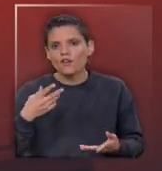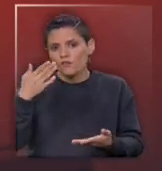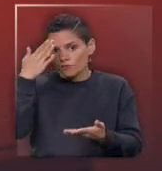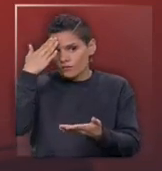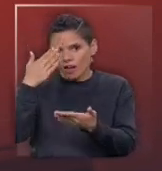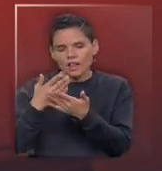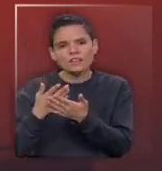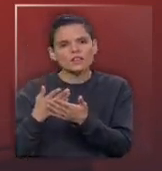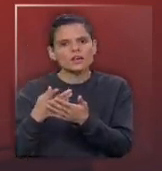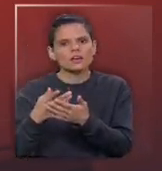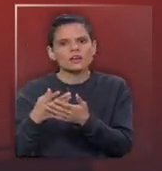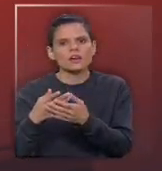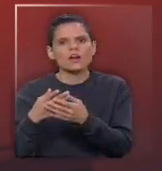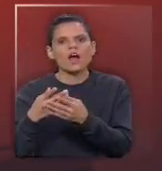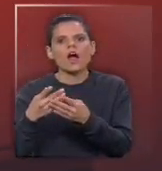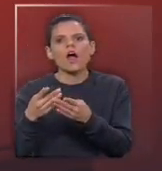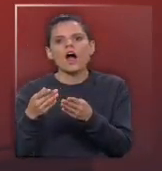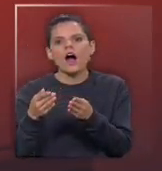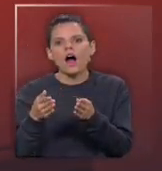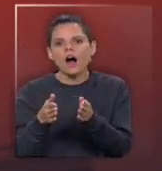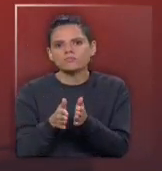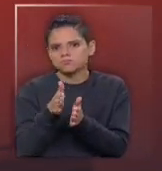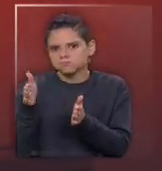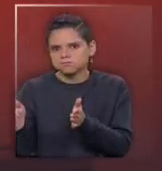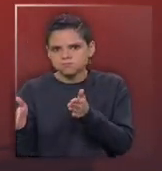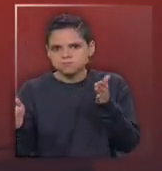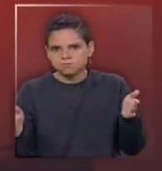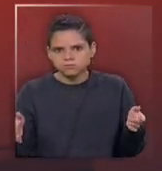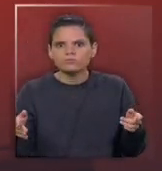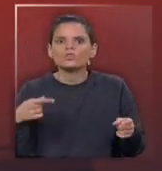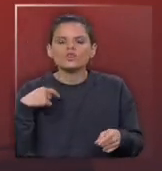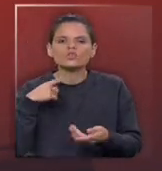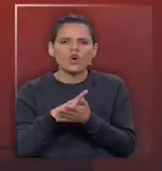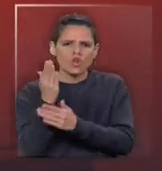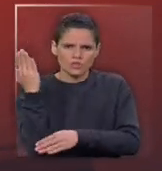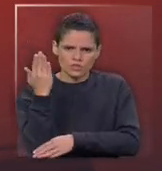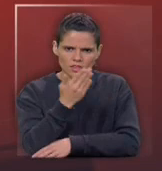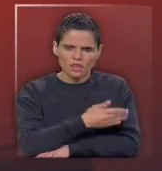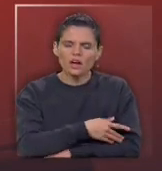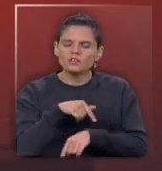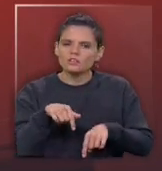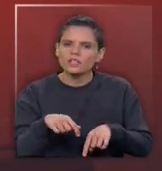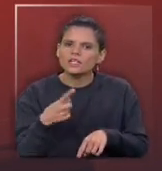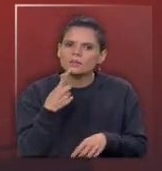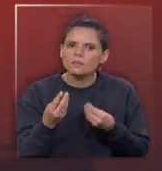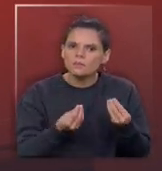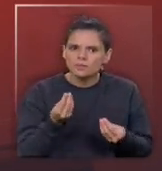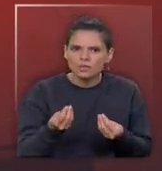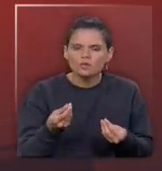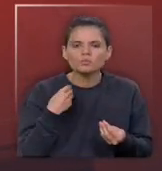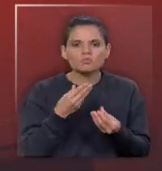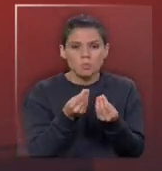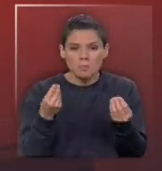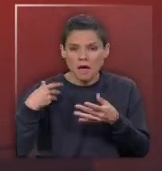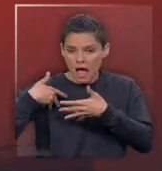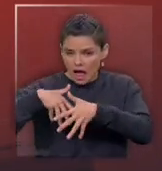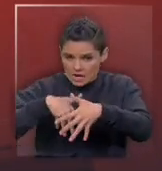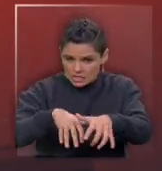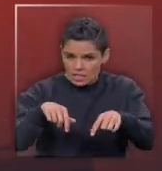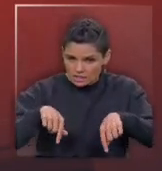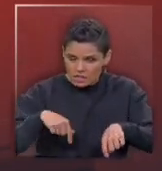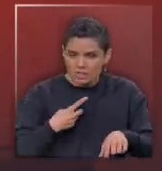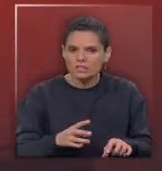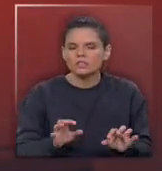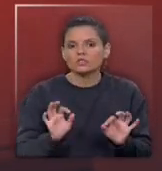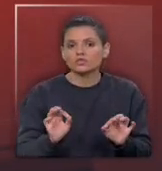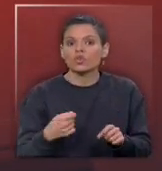José Francisco Vergara. Hay que decir que durante toda esta jornada se han sucedido numerosas marchas, dos marchas